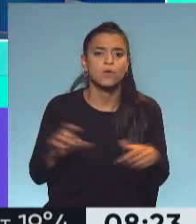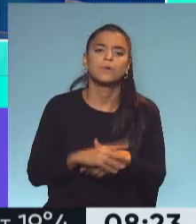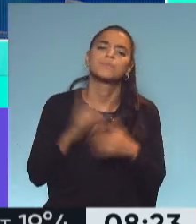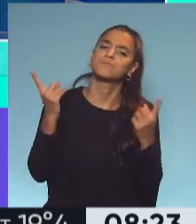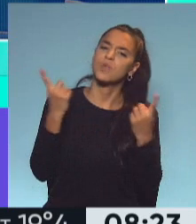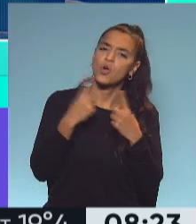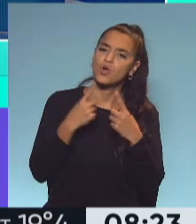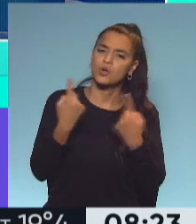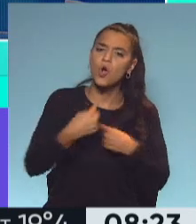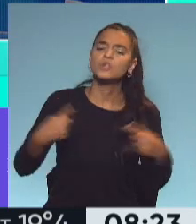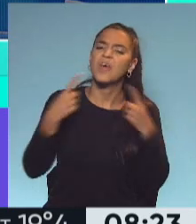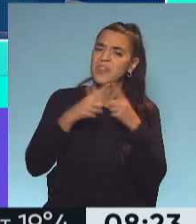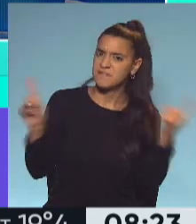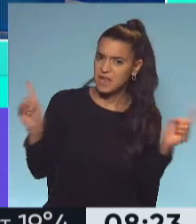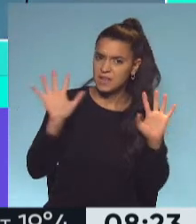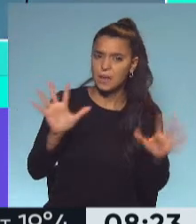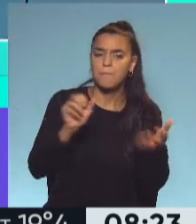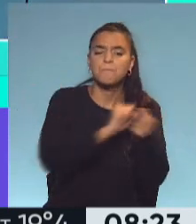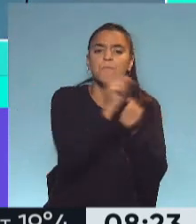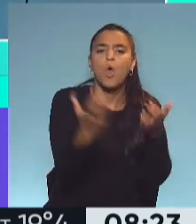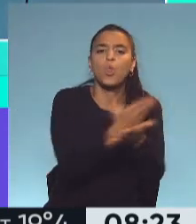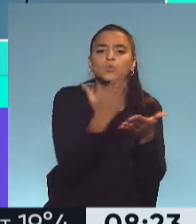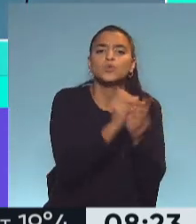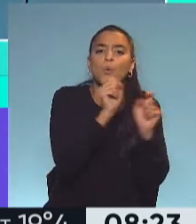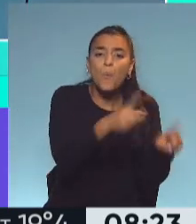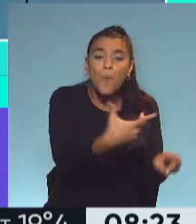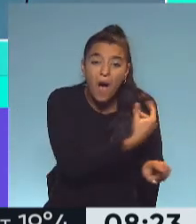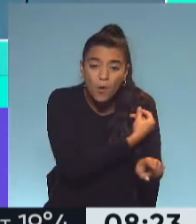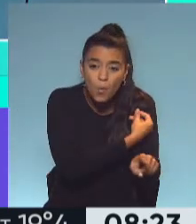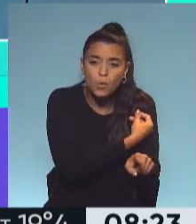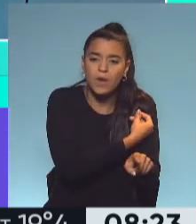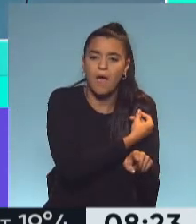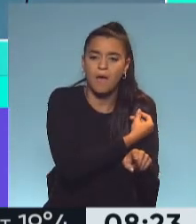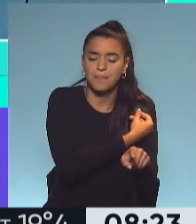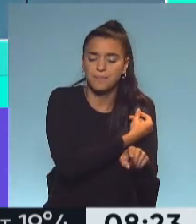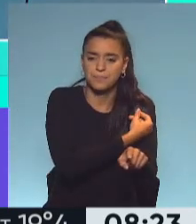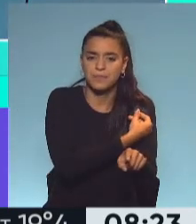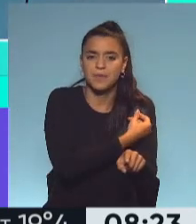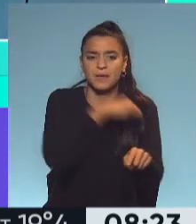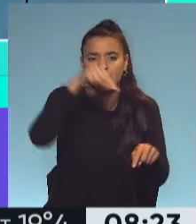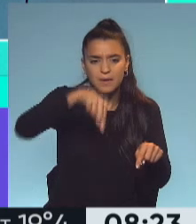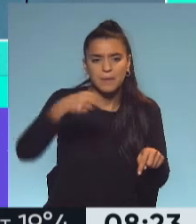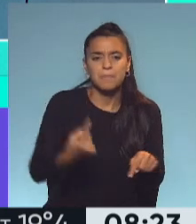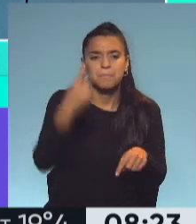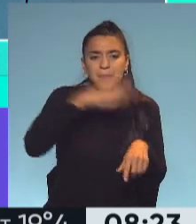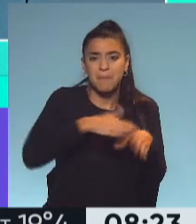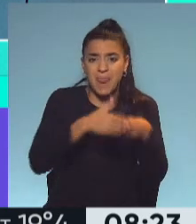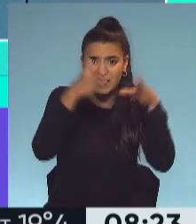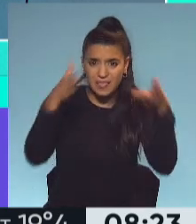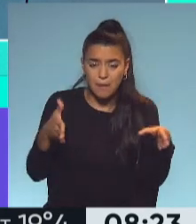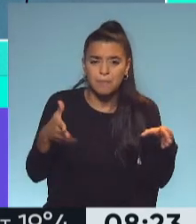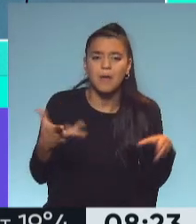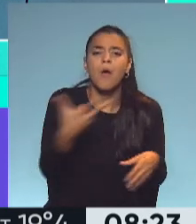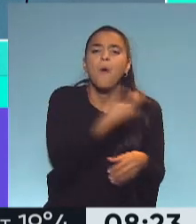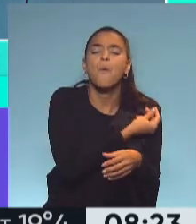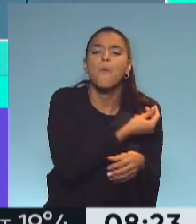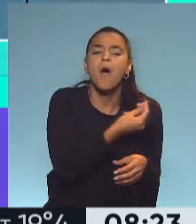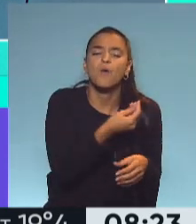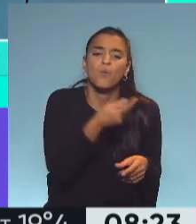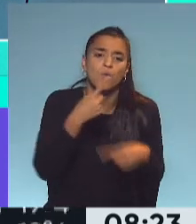cosas diferentes. A ver. La producción de la vacuna, por lo menos en esta primera instancia, son vacunas que